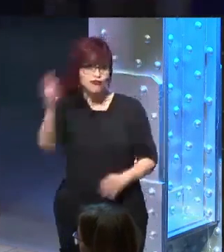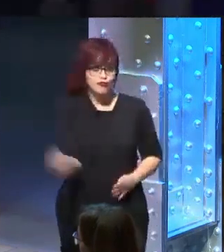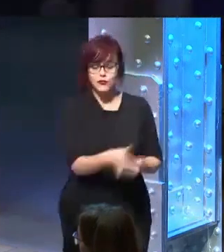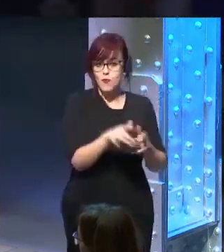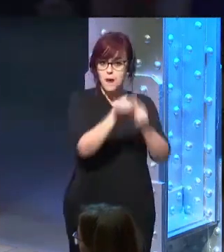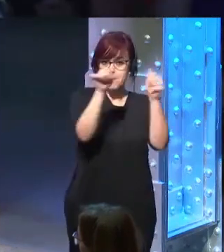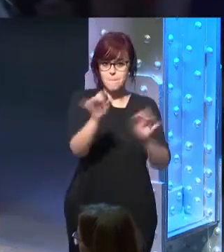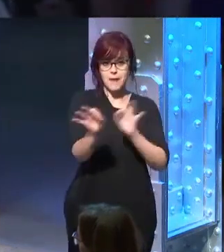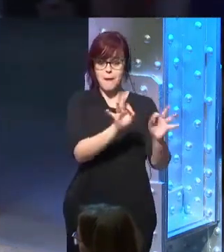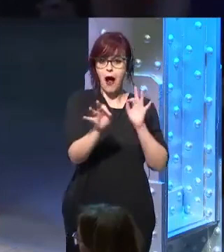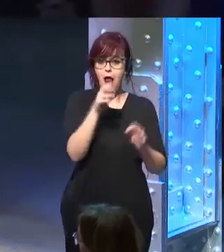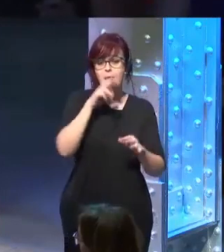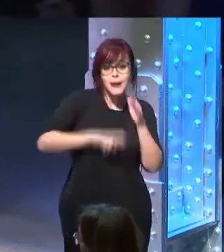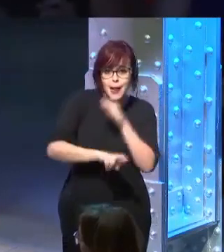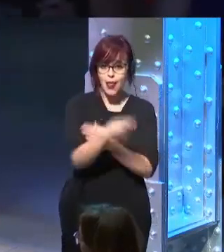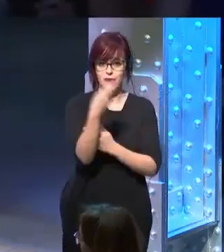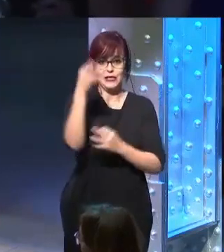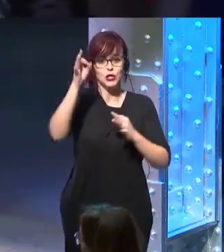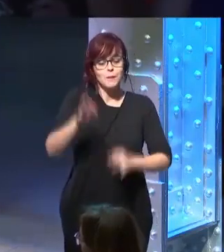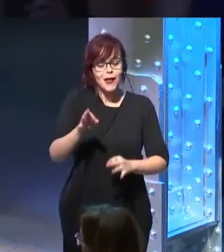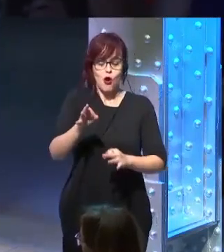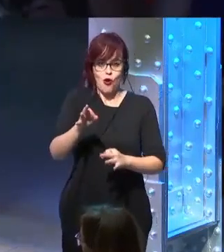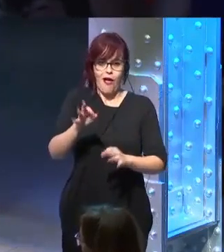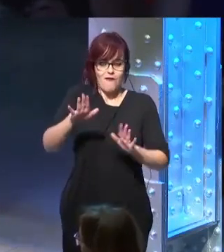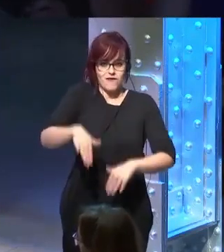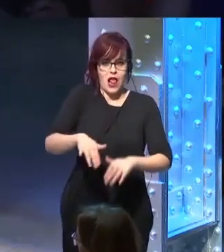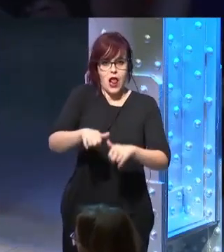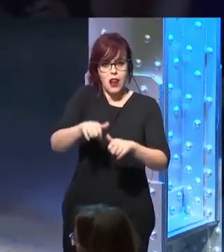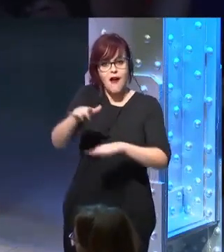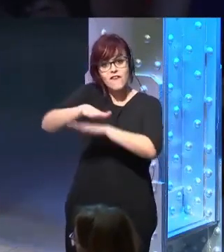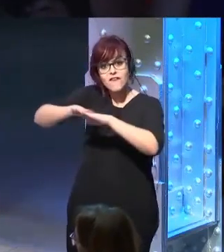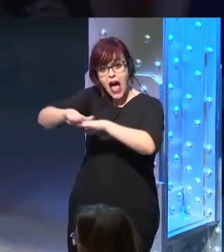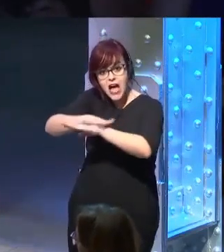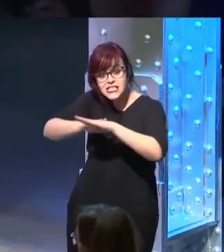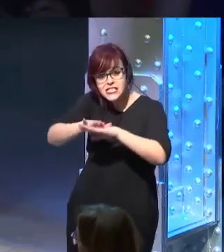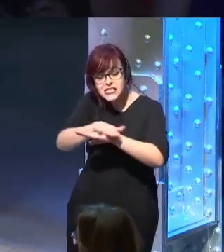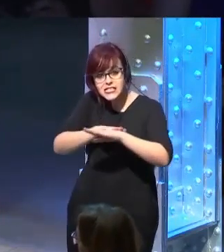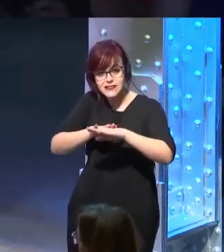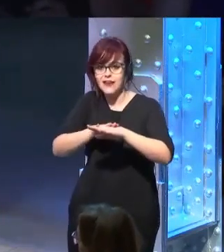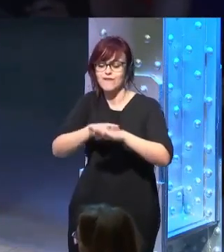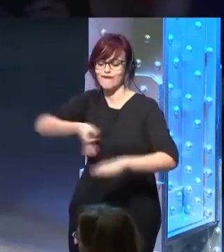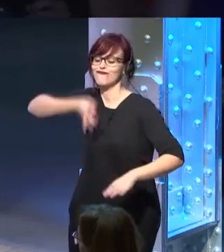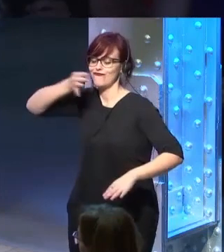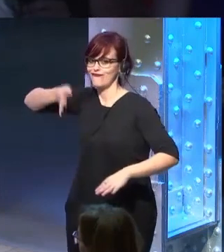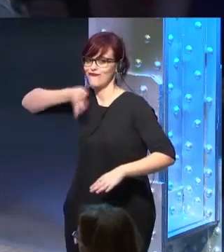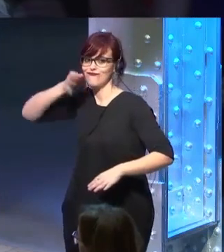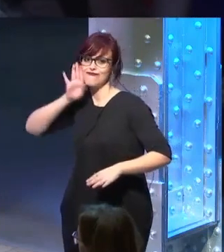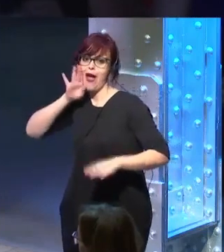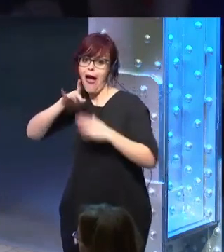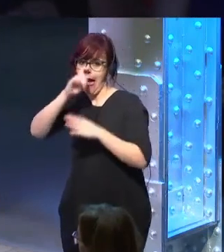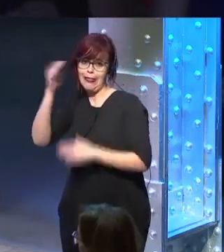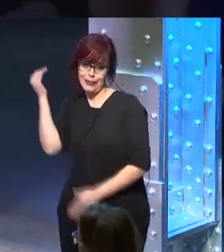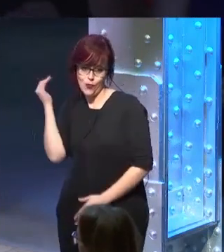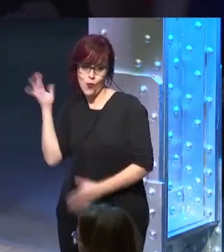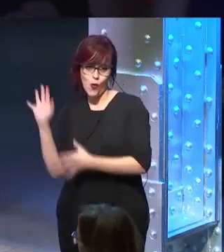formuladas en el Renacimiento, pero extraían todo su conocimiento de los oradores antiguos, de